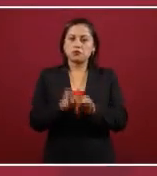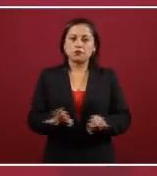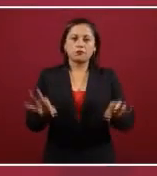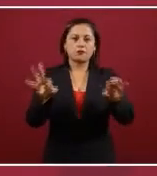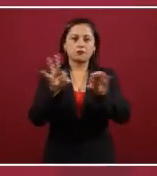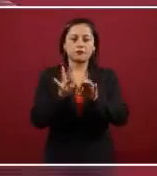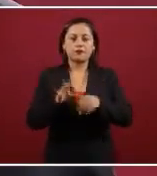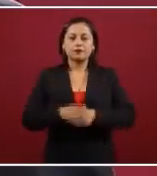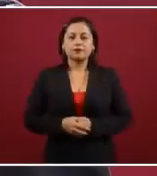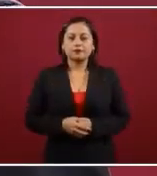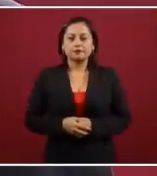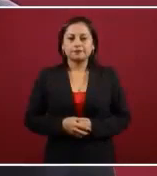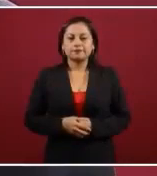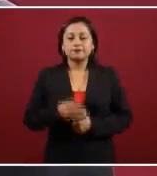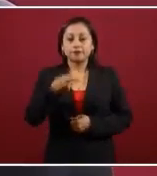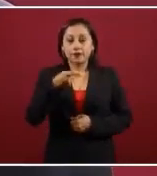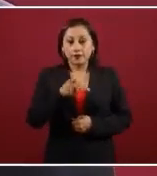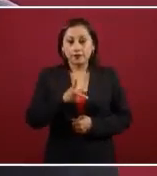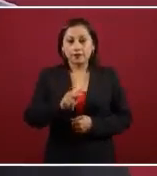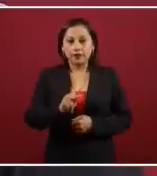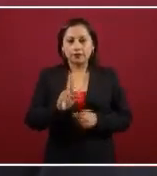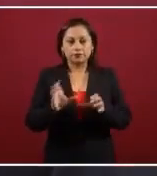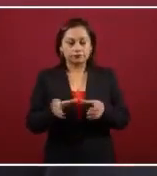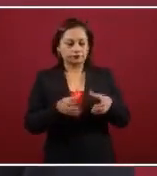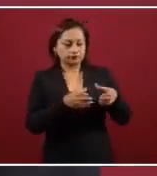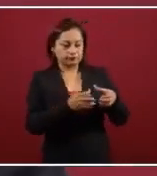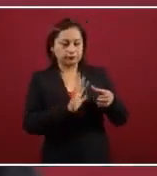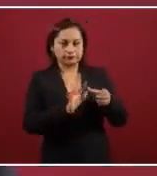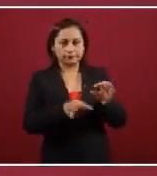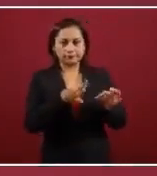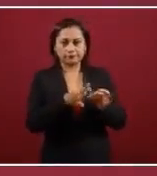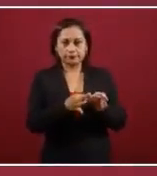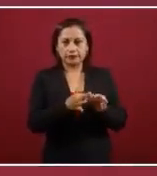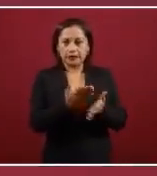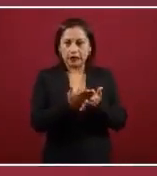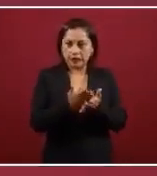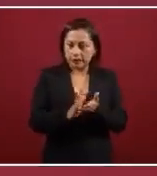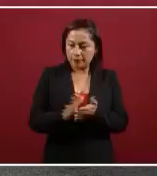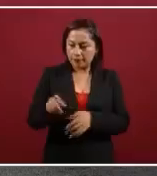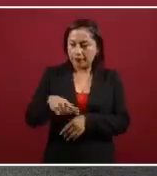Si además de eso quieren hacer